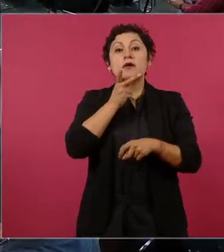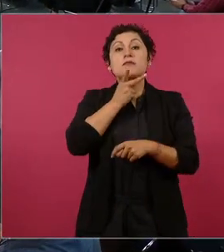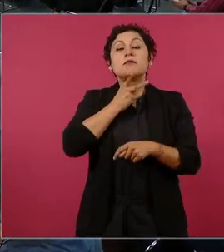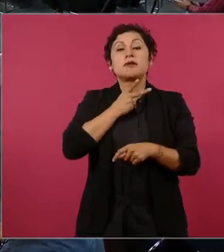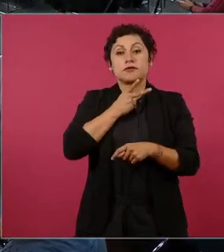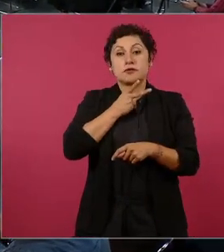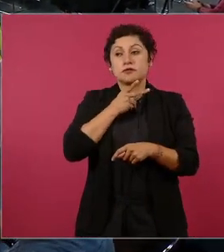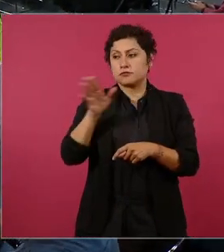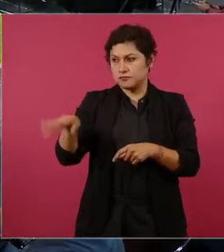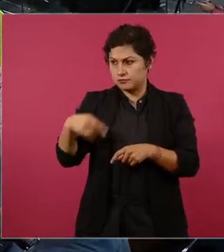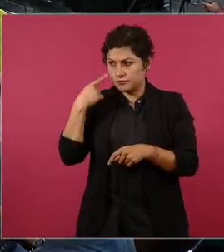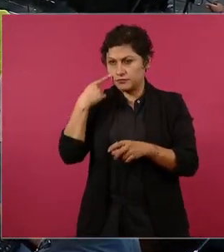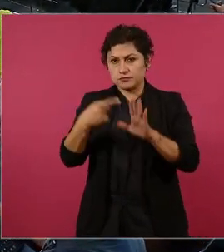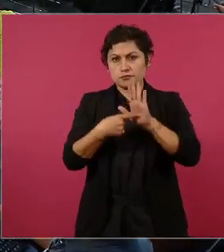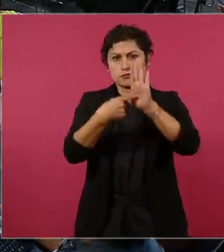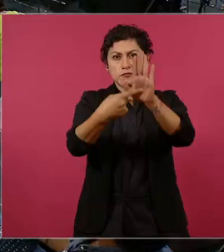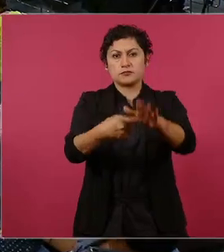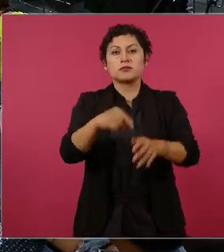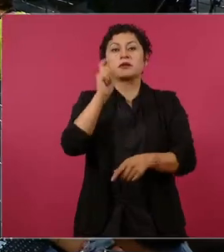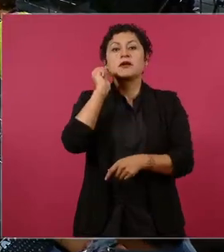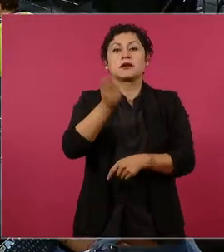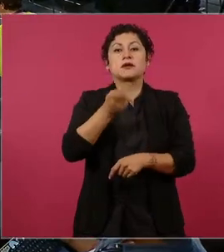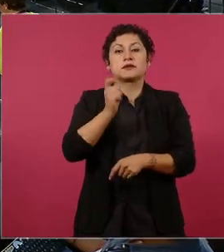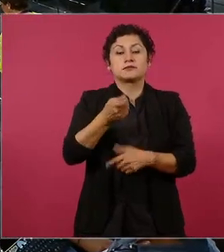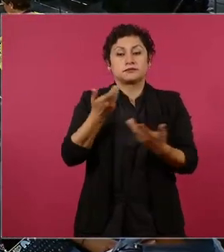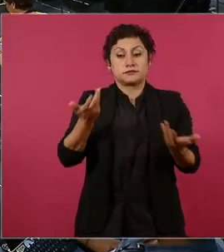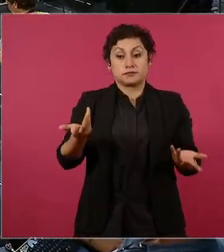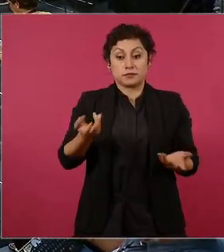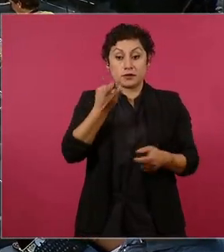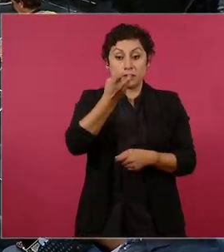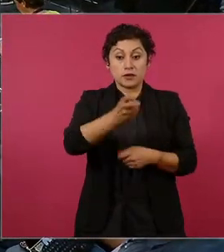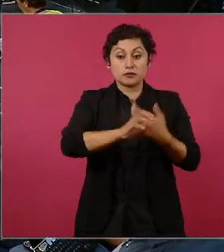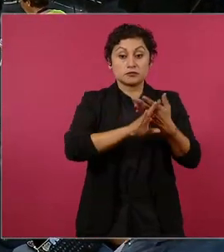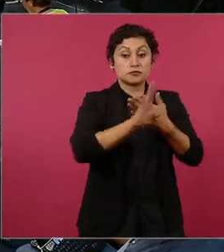lo que se ha logrado ahorrar.